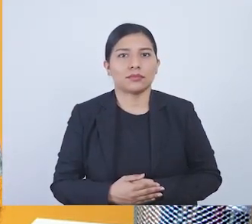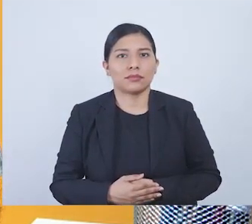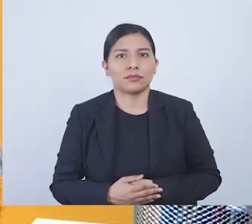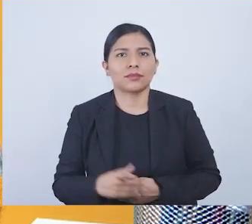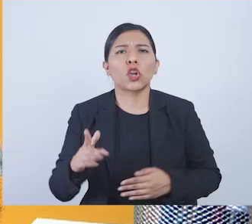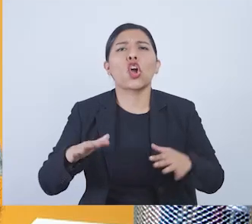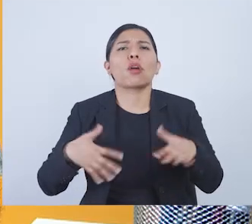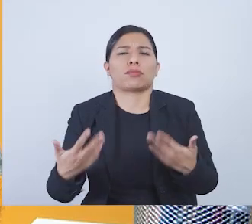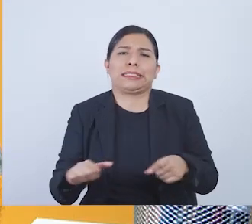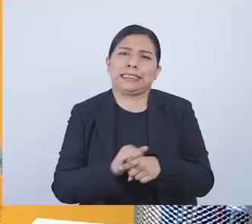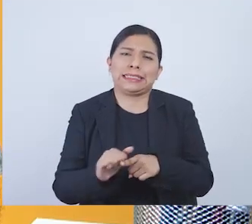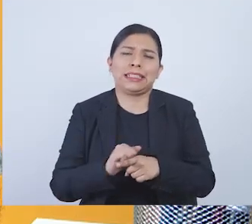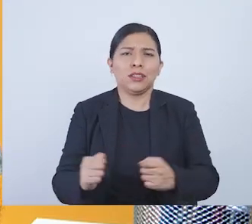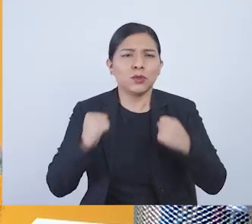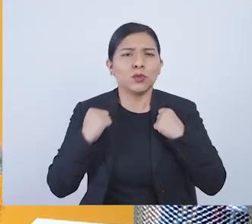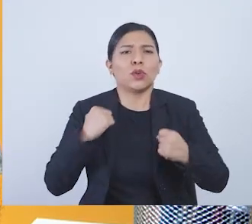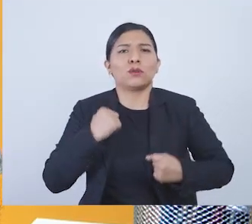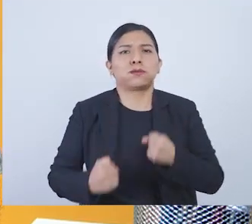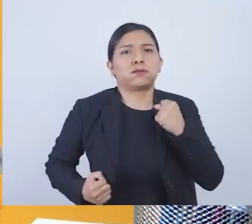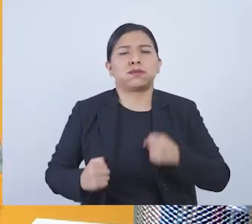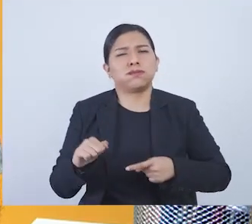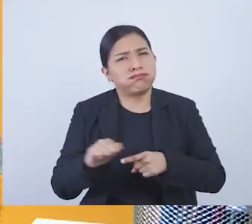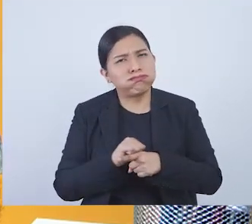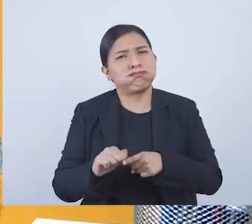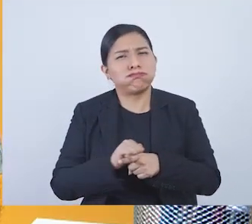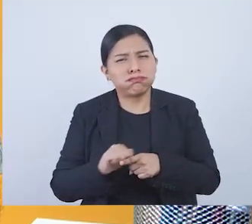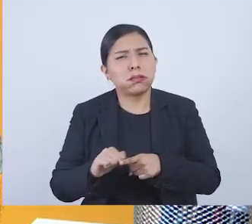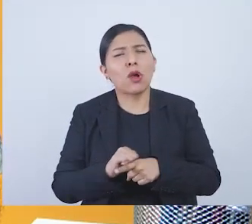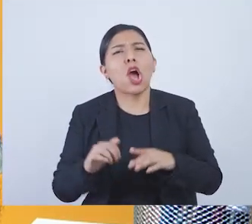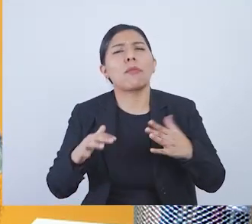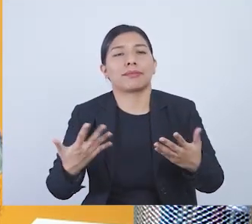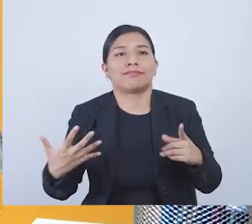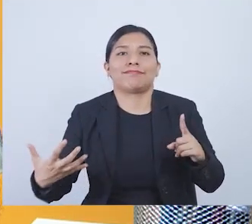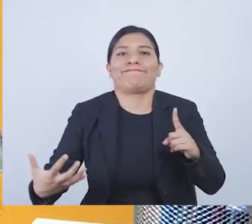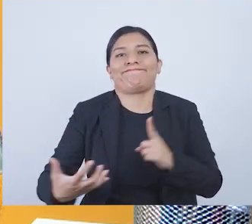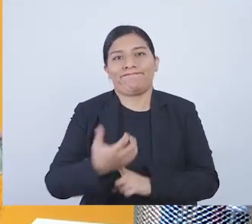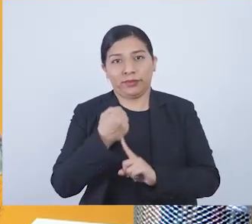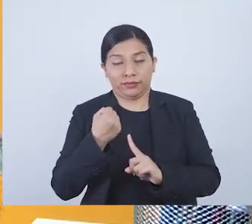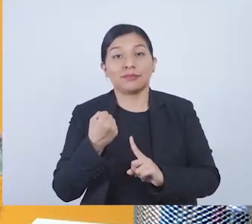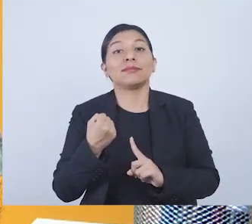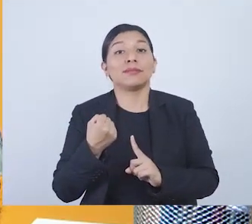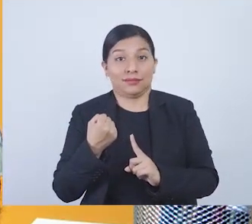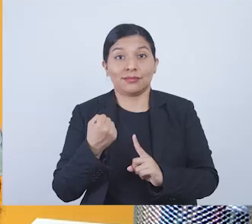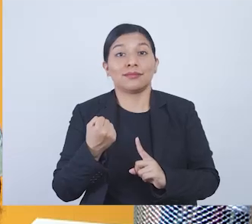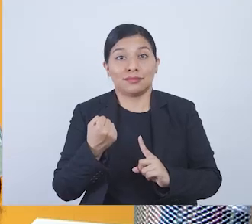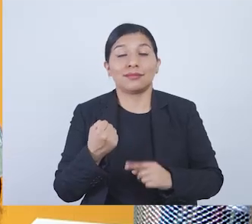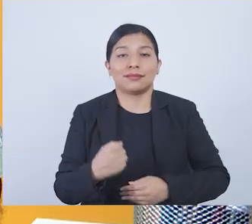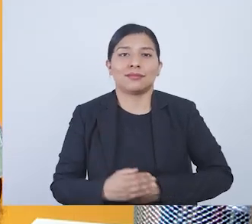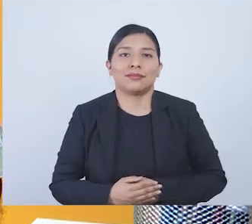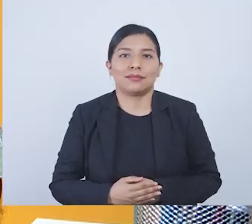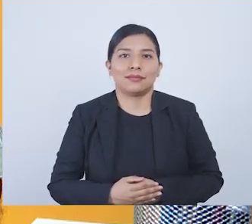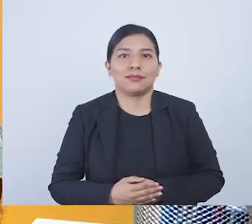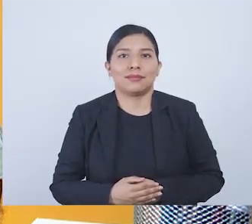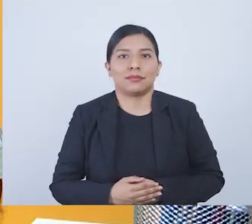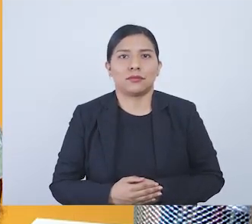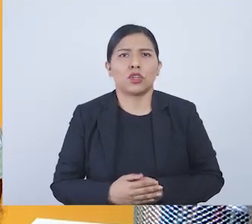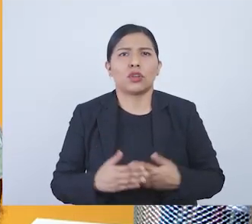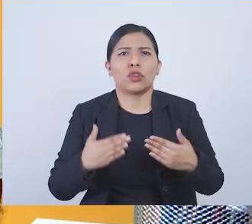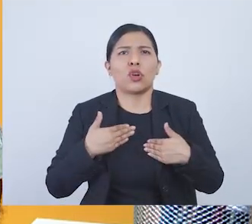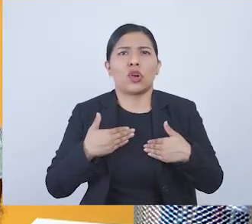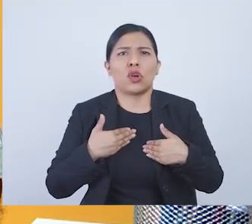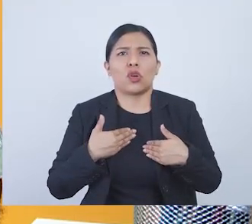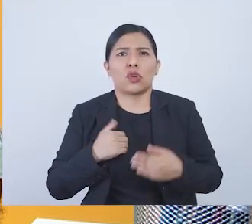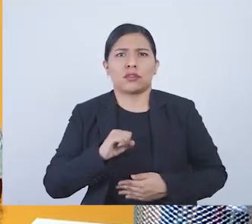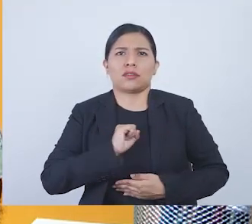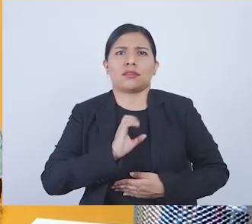el entrenamiento físico como estímulo externo hace una incidencia en la presión arterial, como